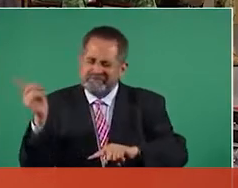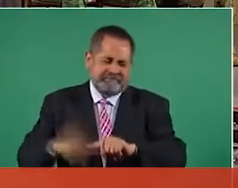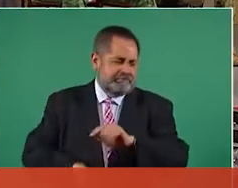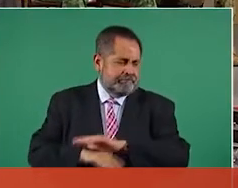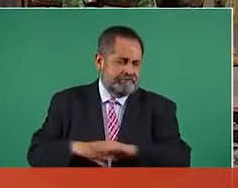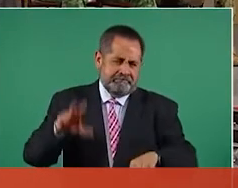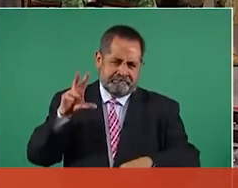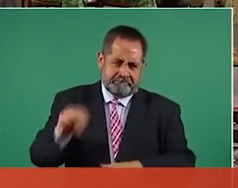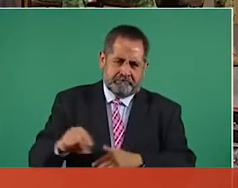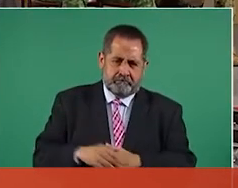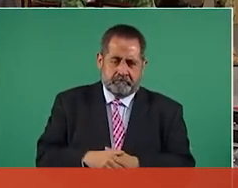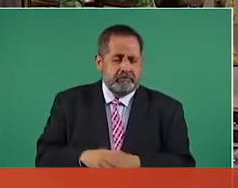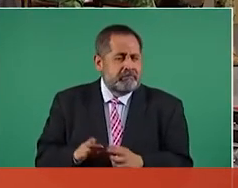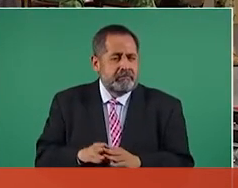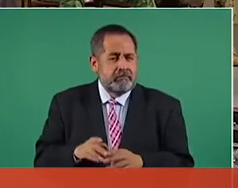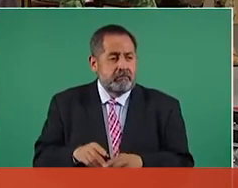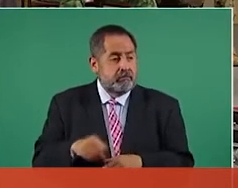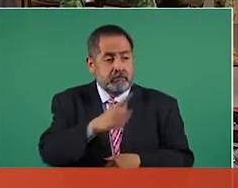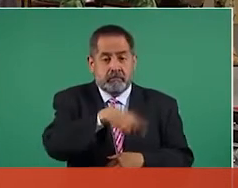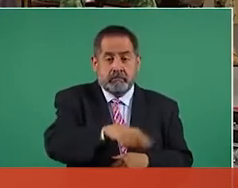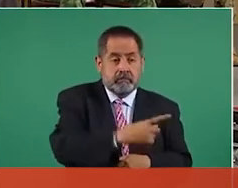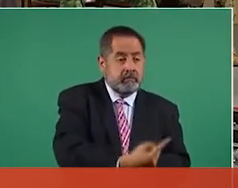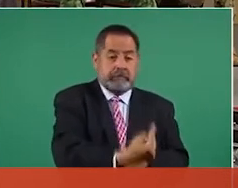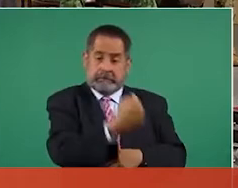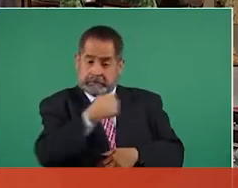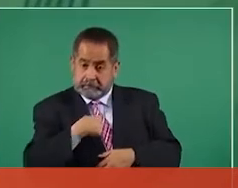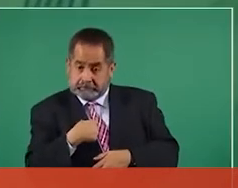Pues padecimos durante muchísimo tiempo